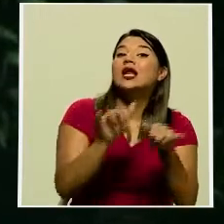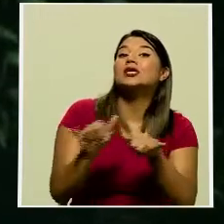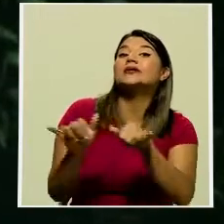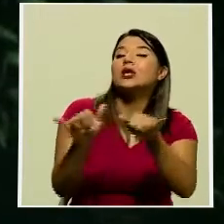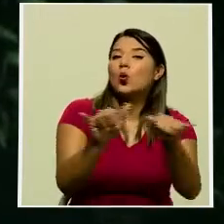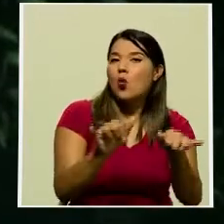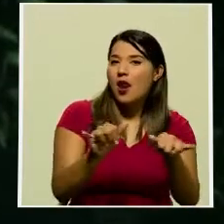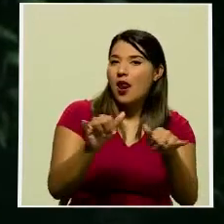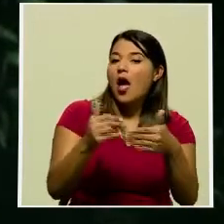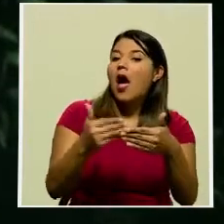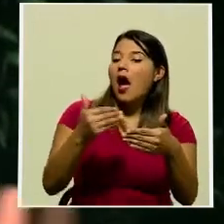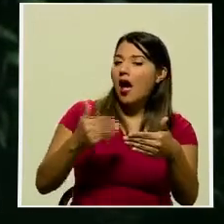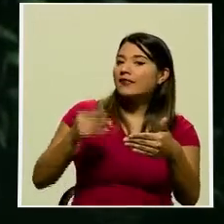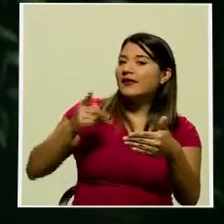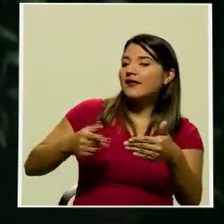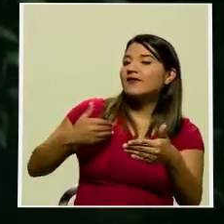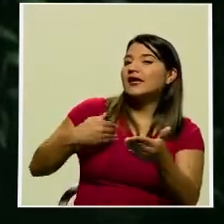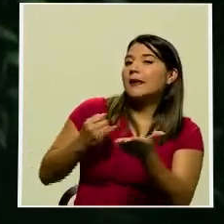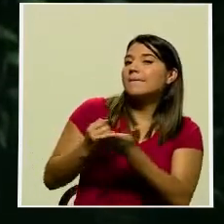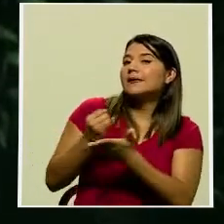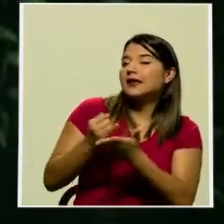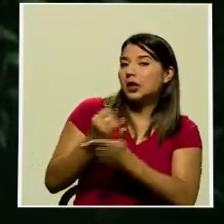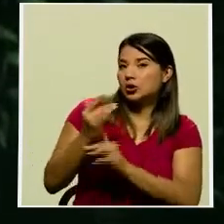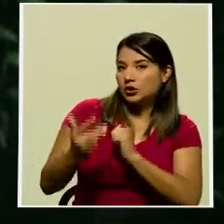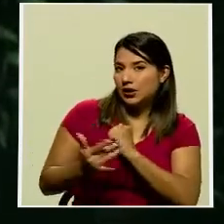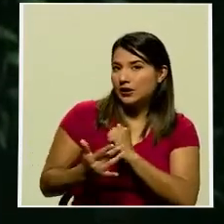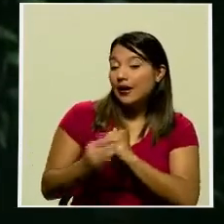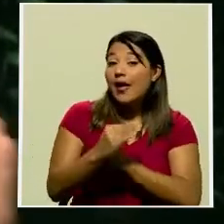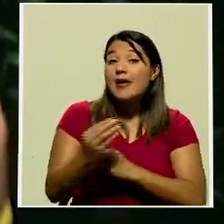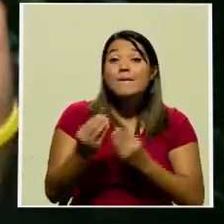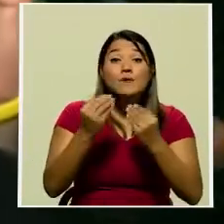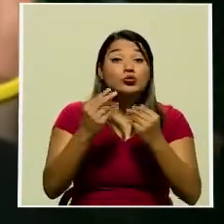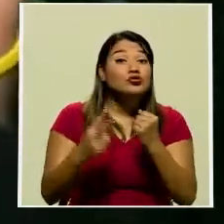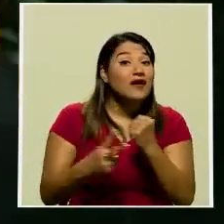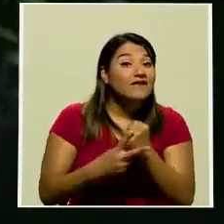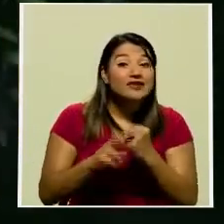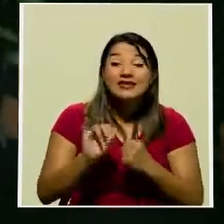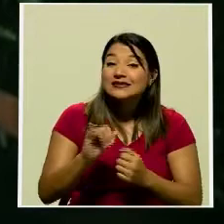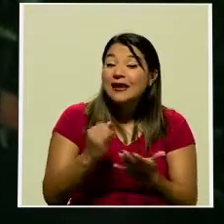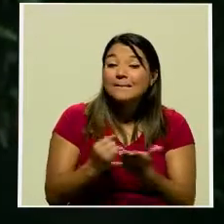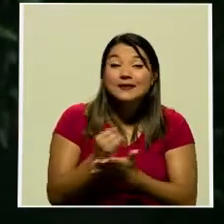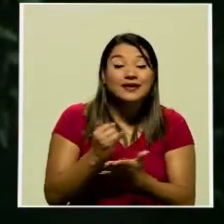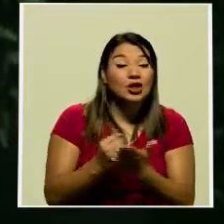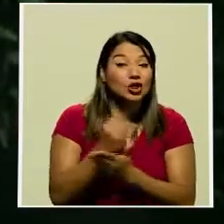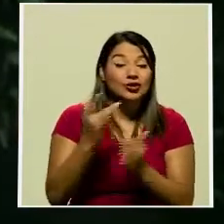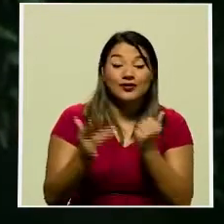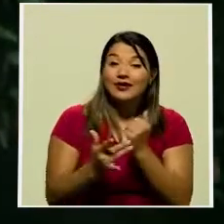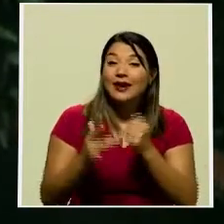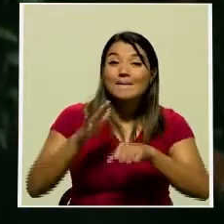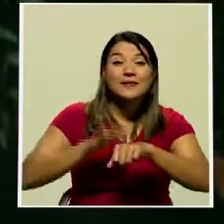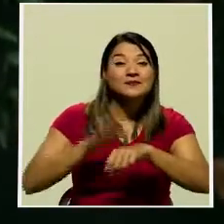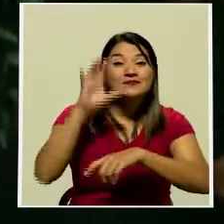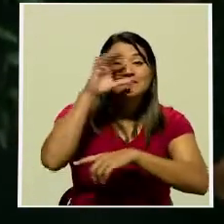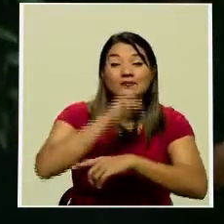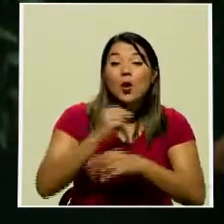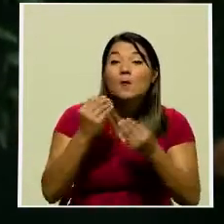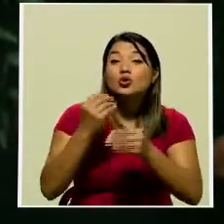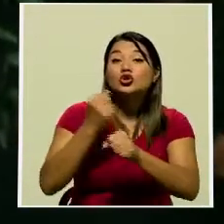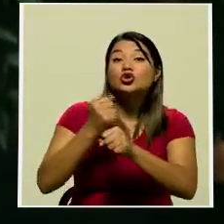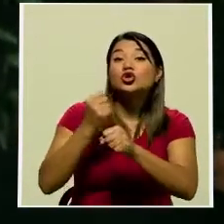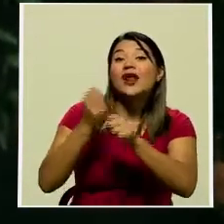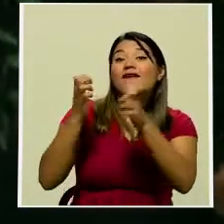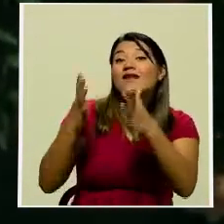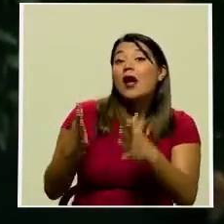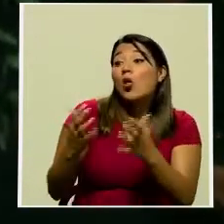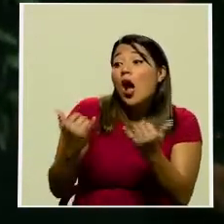implicaba estudios técnicos, y esos estudios técnicos en muchos casos iban a derivar que hay funcionarios en el gobierno central que están ganando un salario